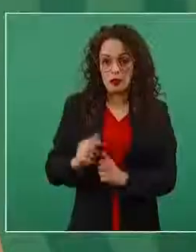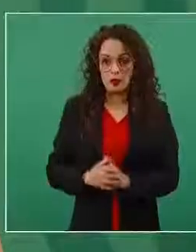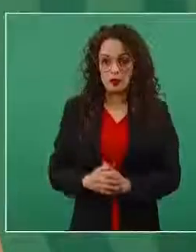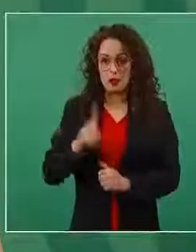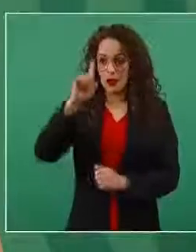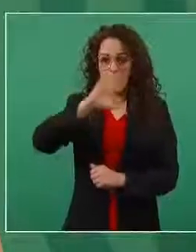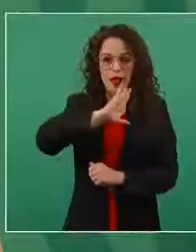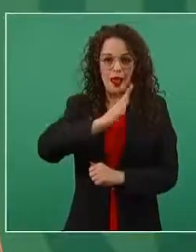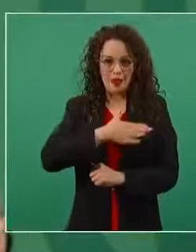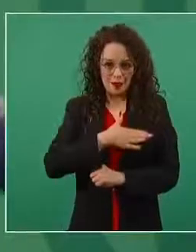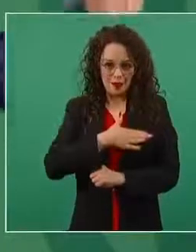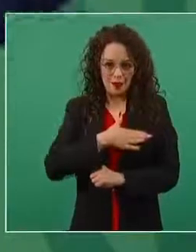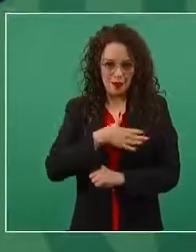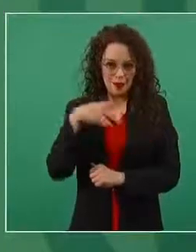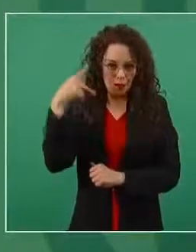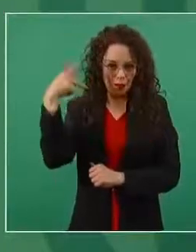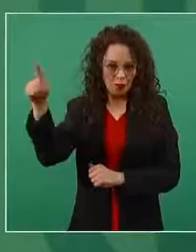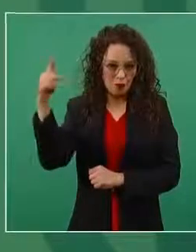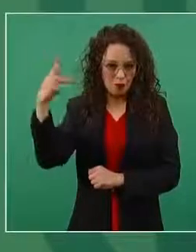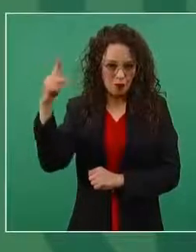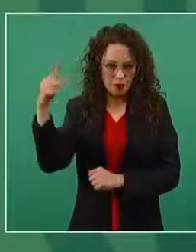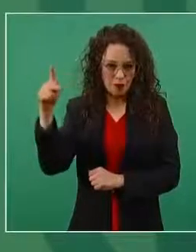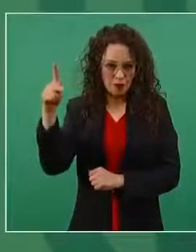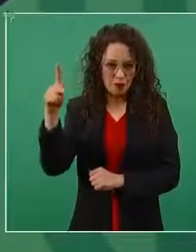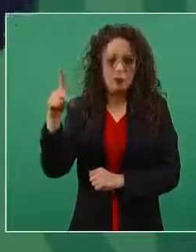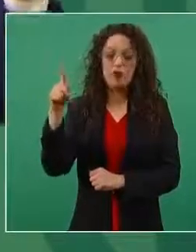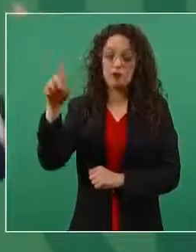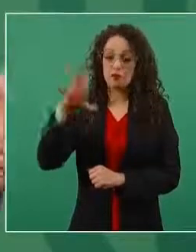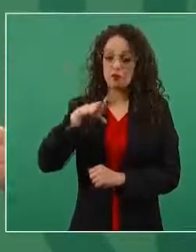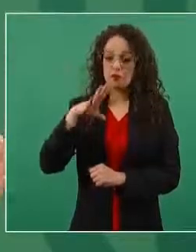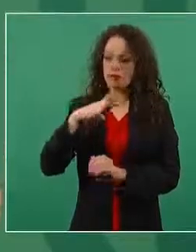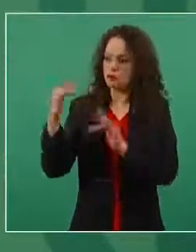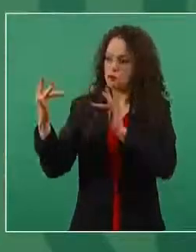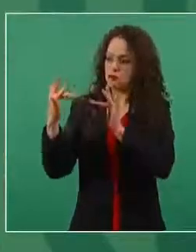España y tienen nexos políticos